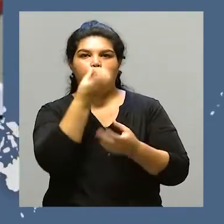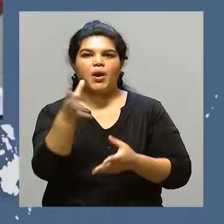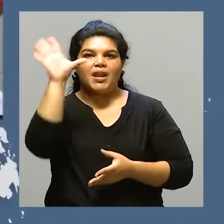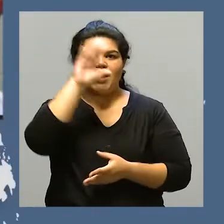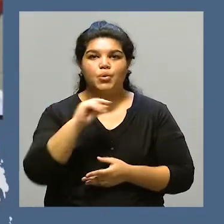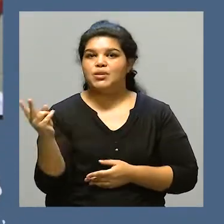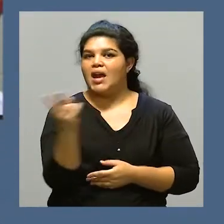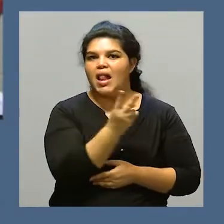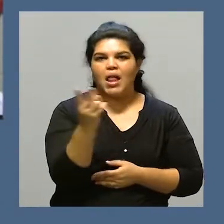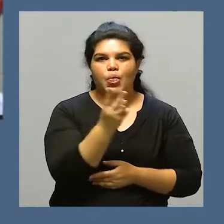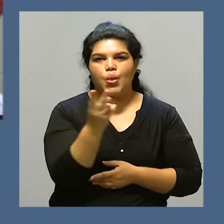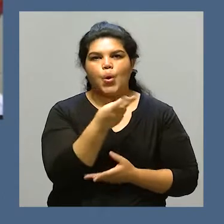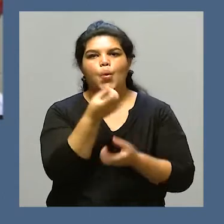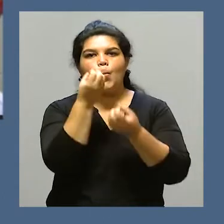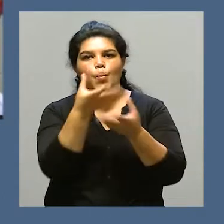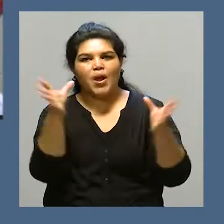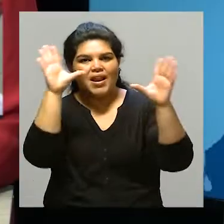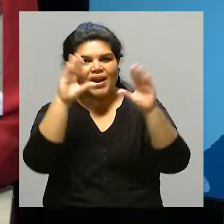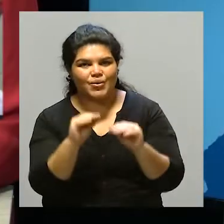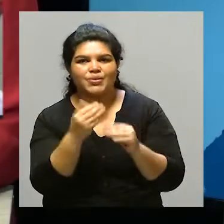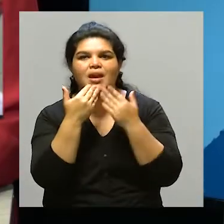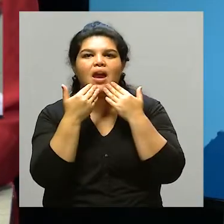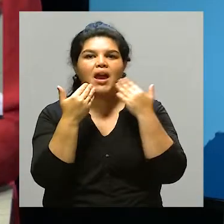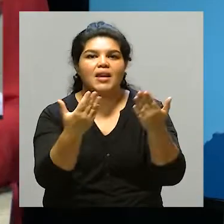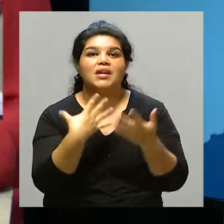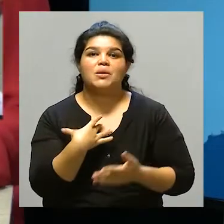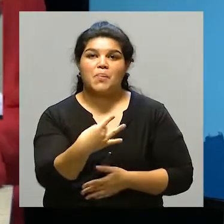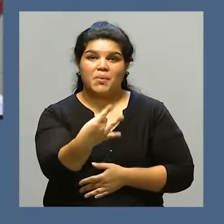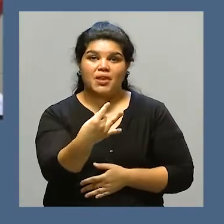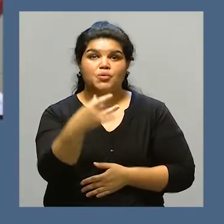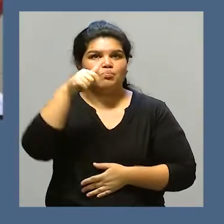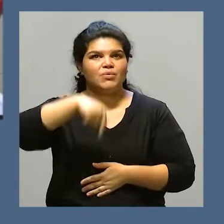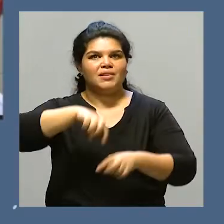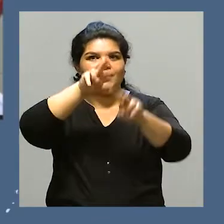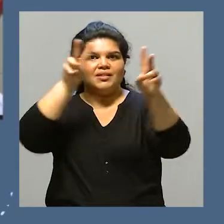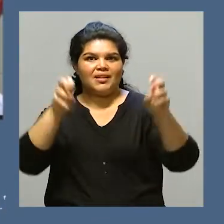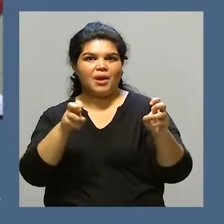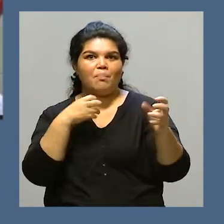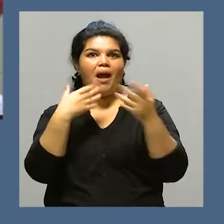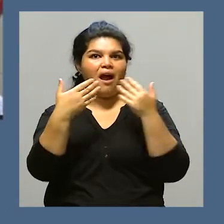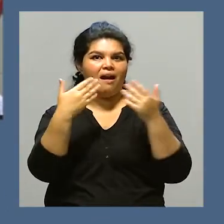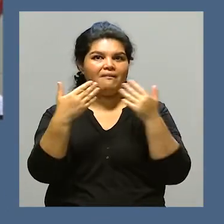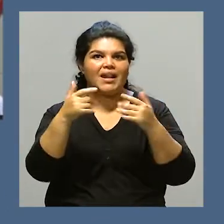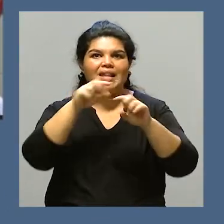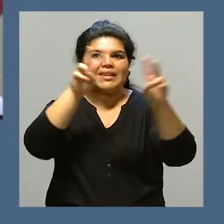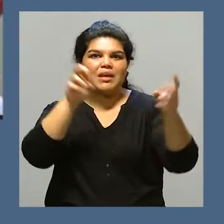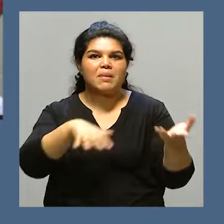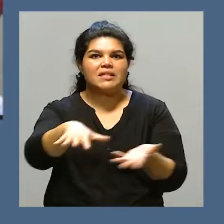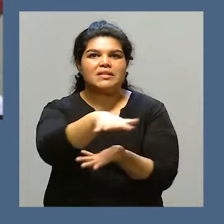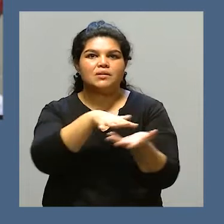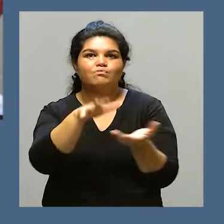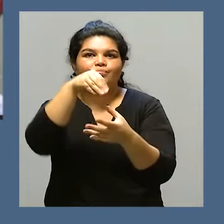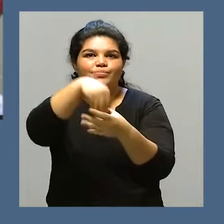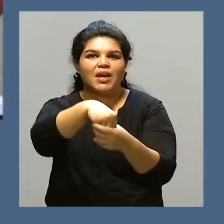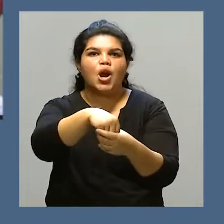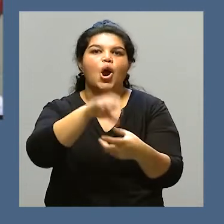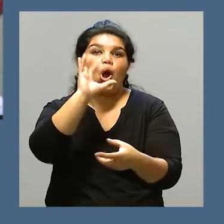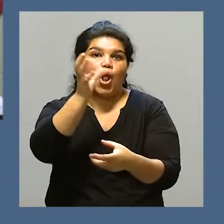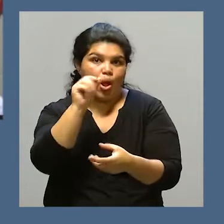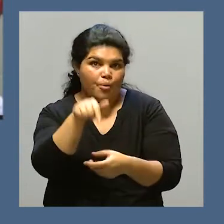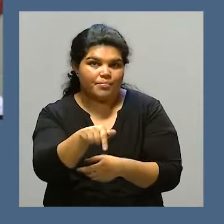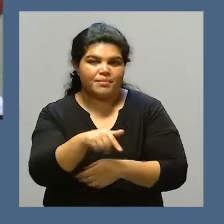Anabel. Muchas gracias por la invitación a hablar de este tema de la coyuntura colombiana. Bueno, vamos a comenzar